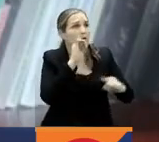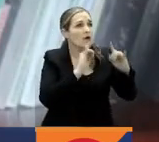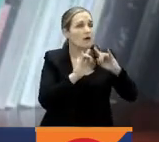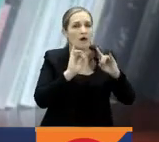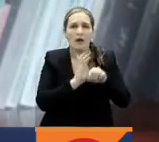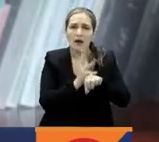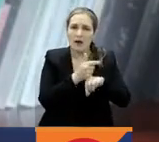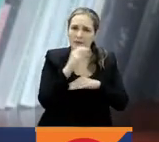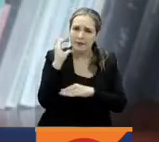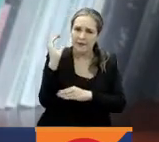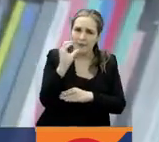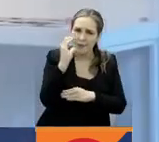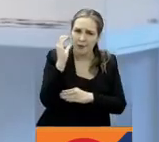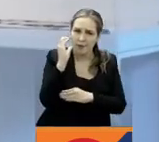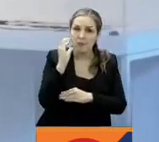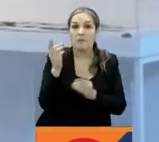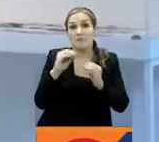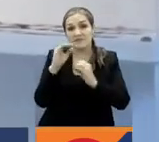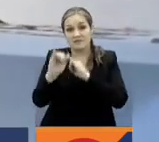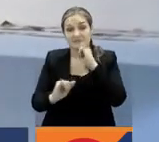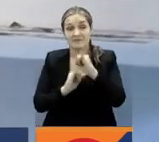arte colombiano e internacional.